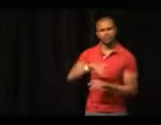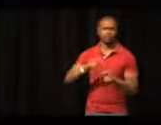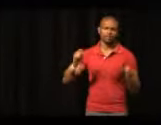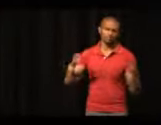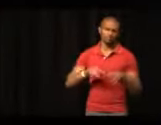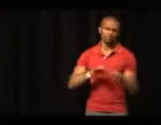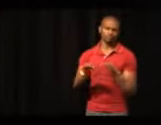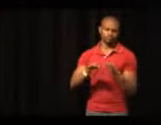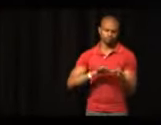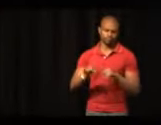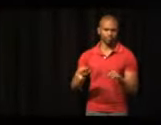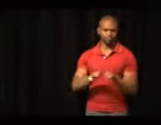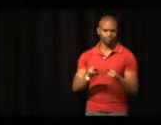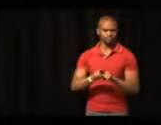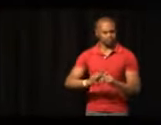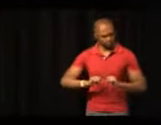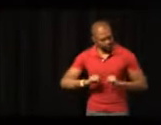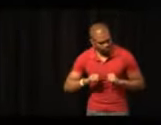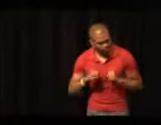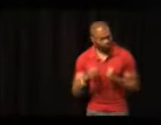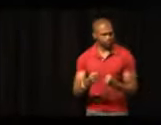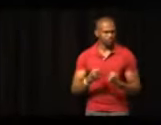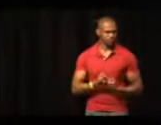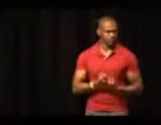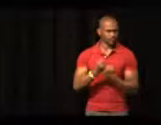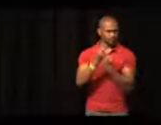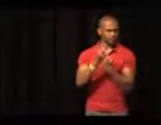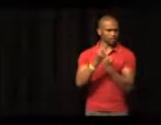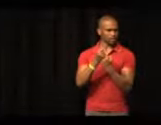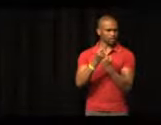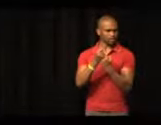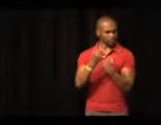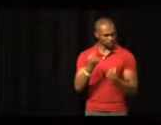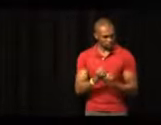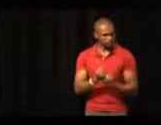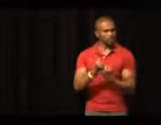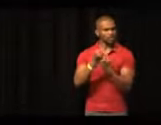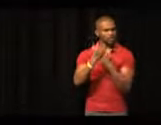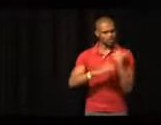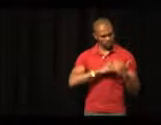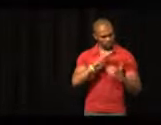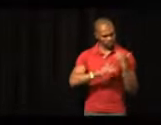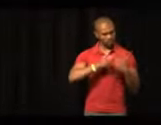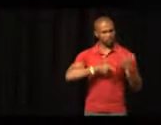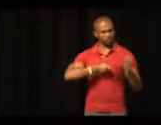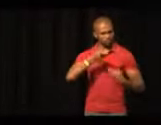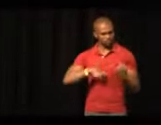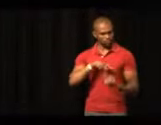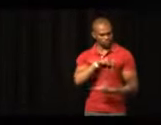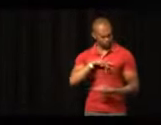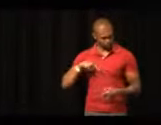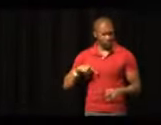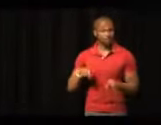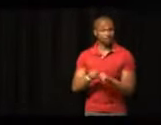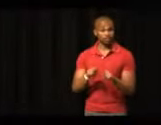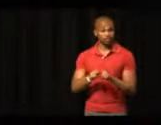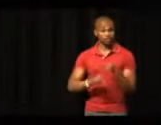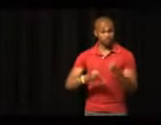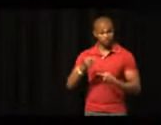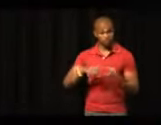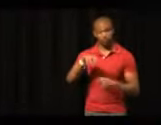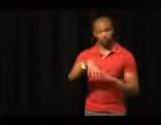suficientemente preparadas y comprometidas para defender el desarrollo de políticas públicas